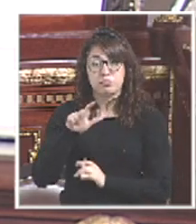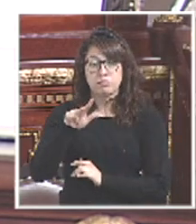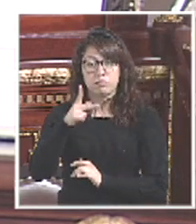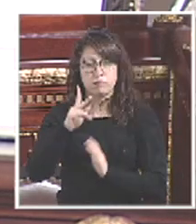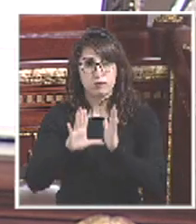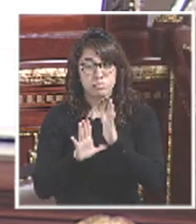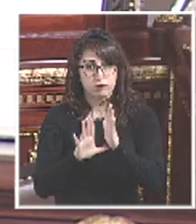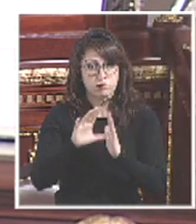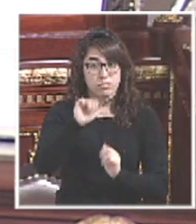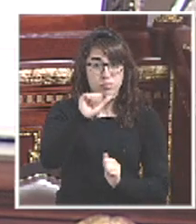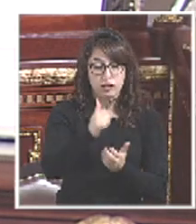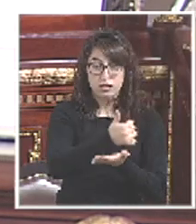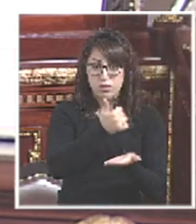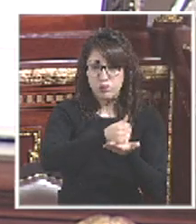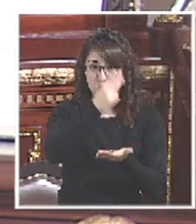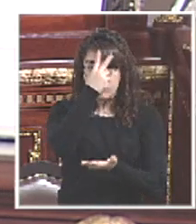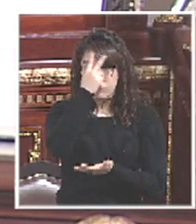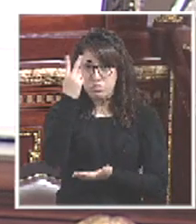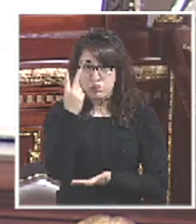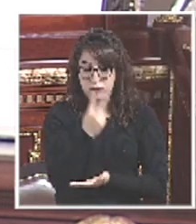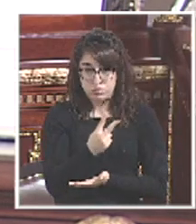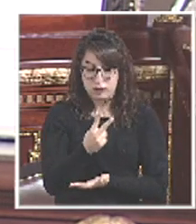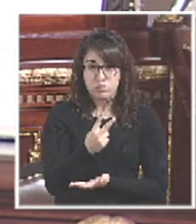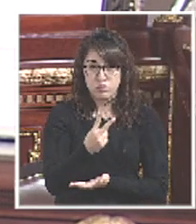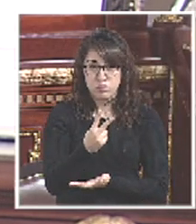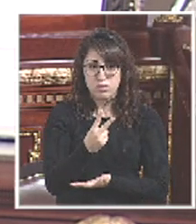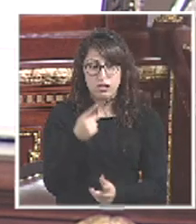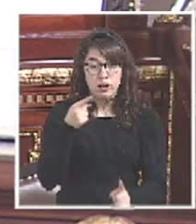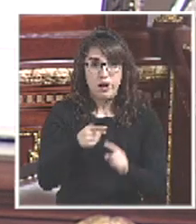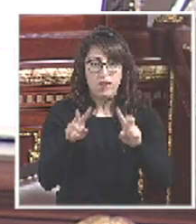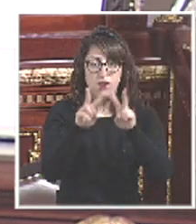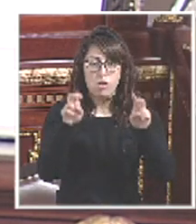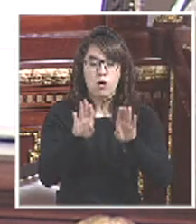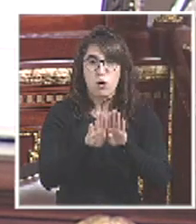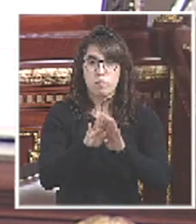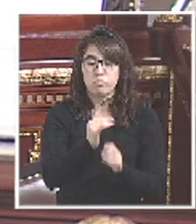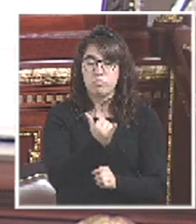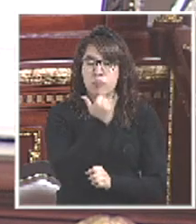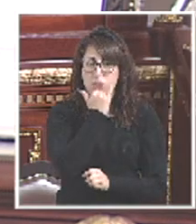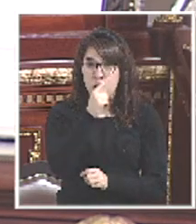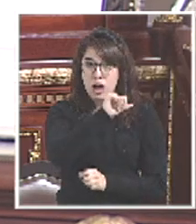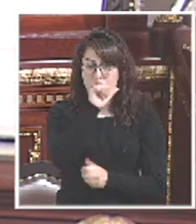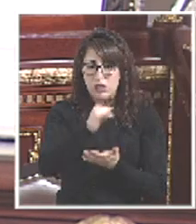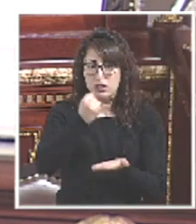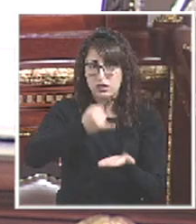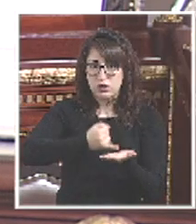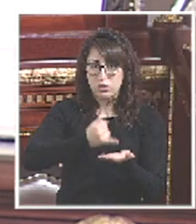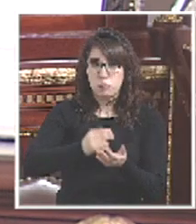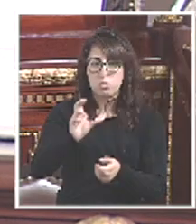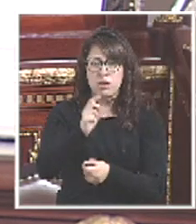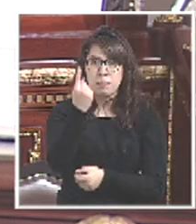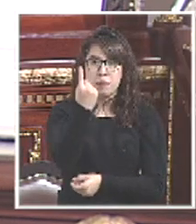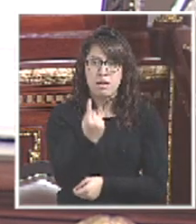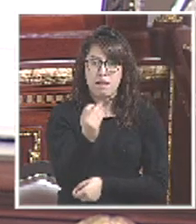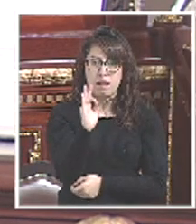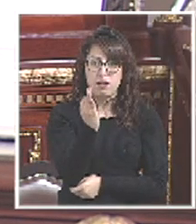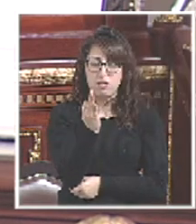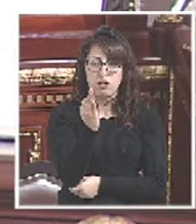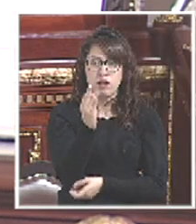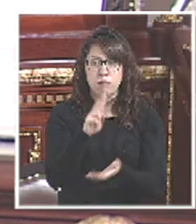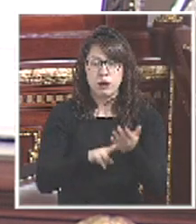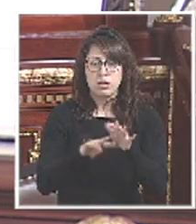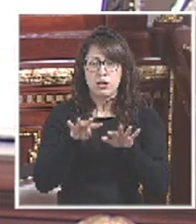de los Estados Unidos Mexicanos, en materia de condonación de impuestos, será llevada a cabo el día 1 de febrero del presente año, después